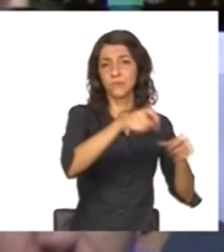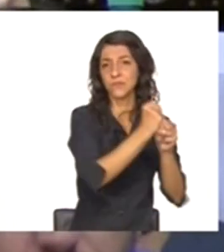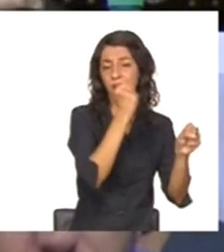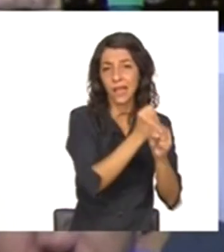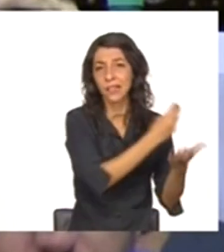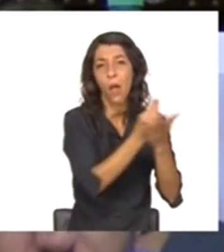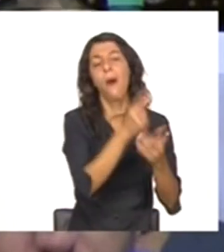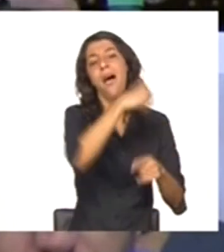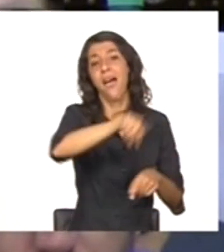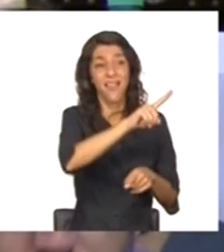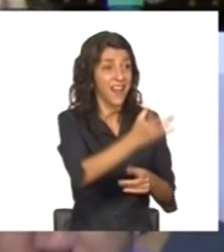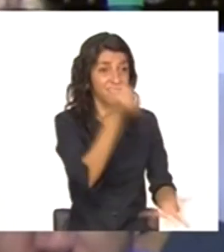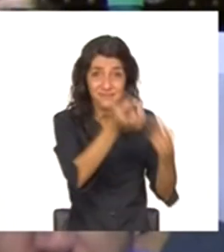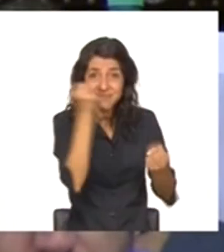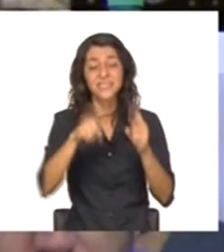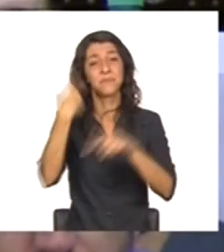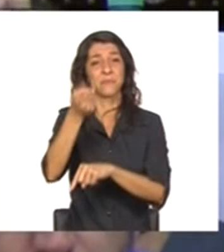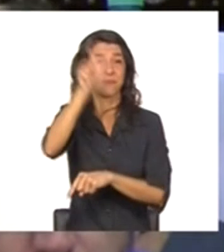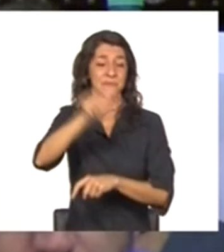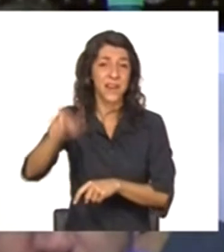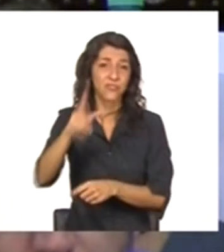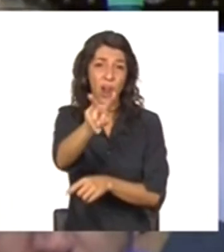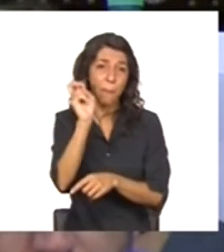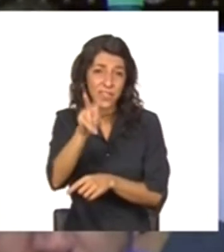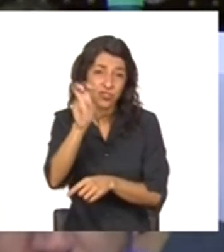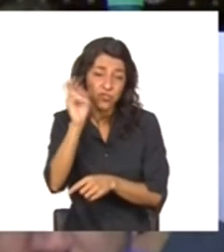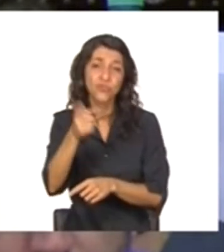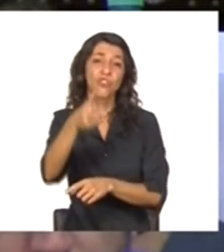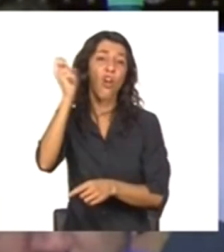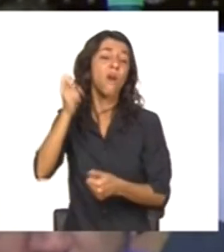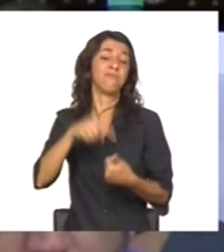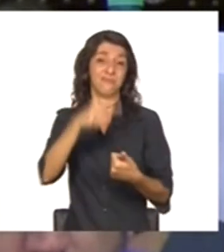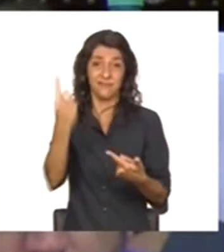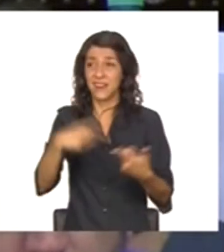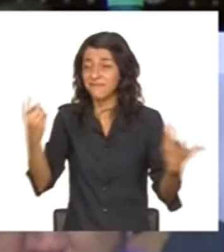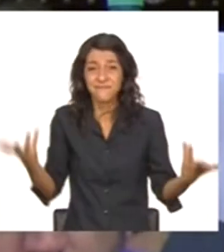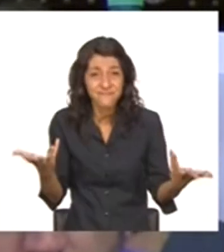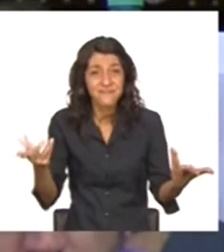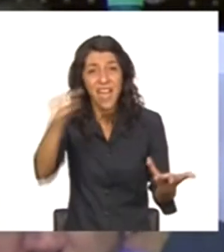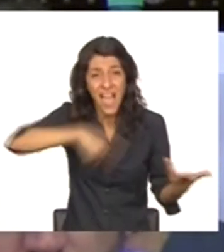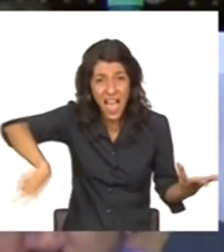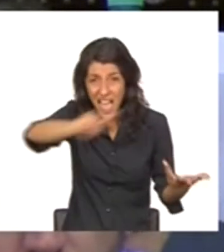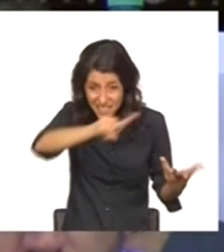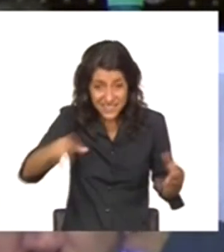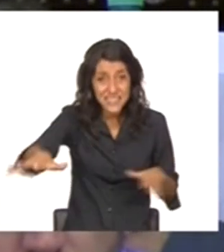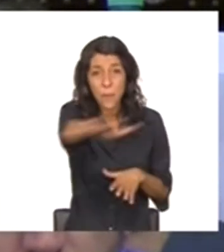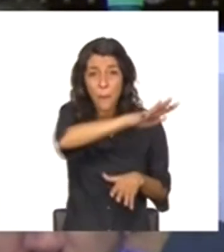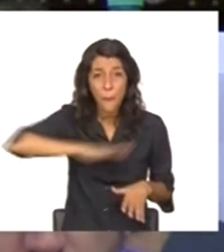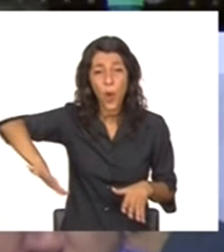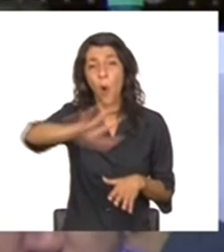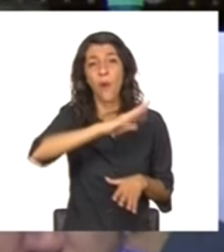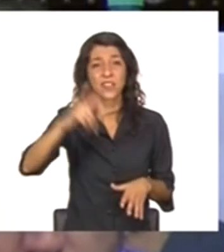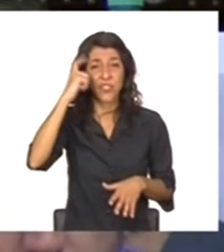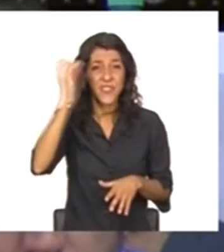por hijo, a los pensionados, a los titulares del Plan Progresar, al 10% de la población que recibe menos